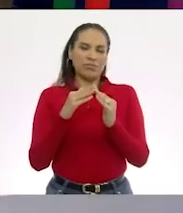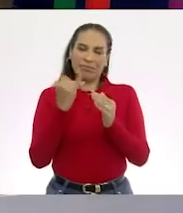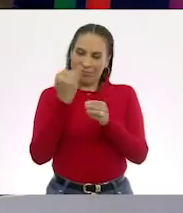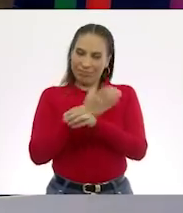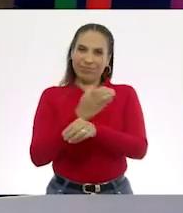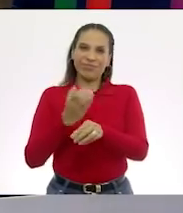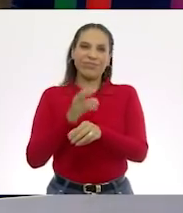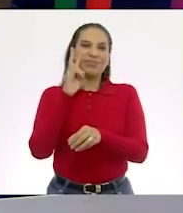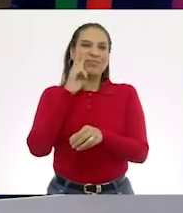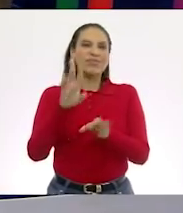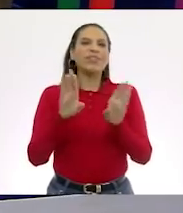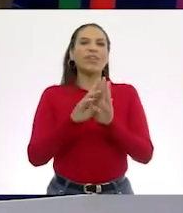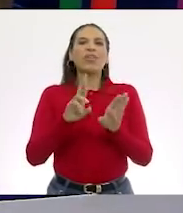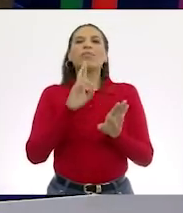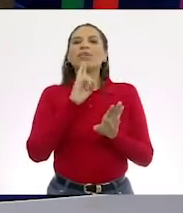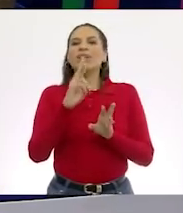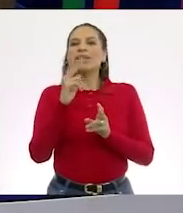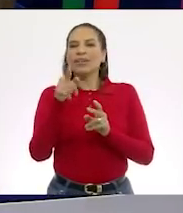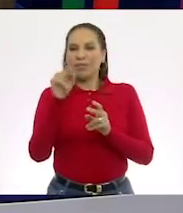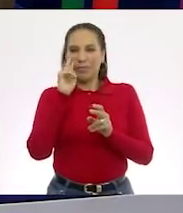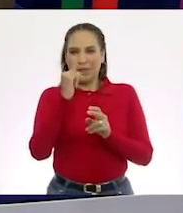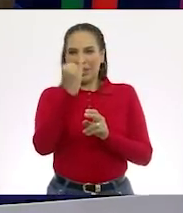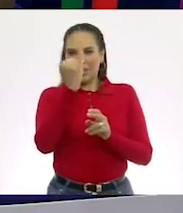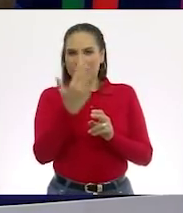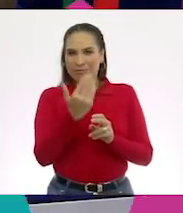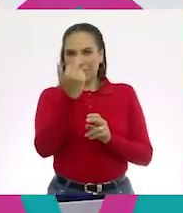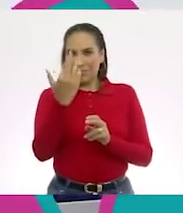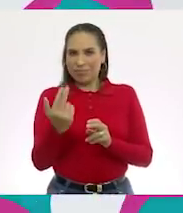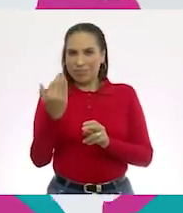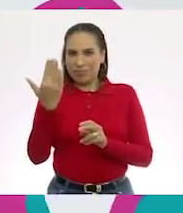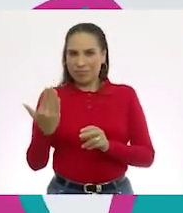acompáñenos resolviendo estas primeras imágenes.